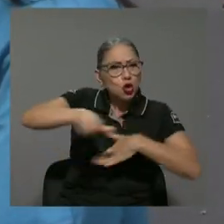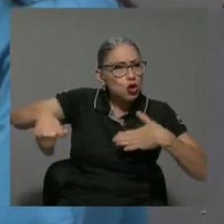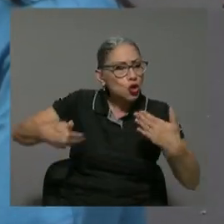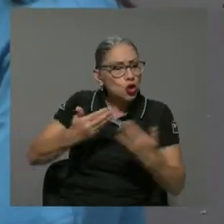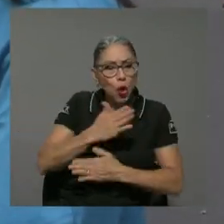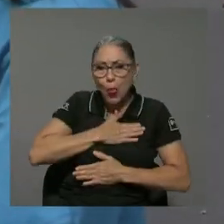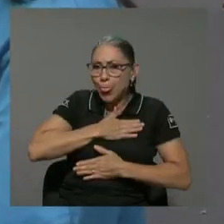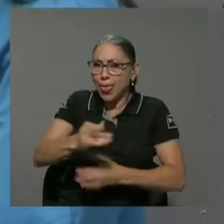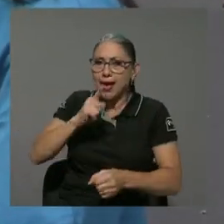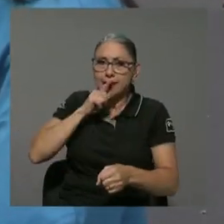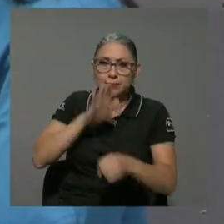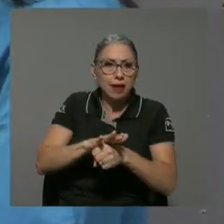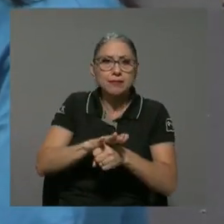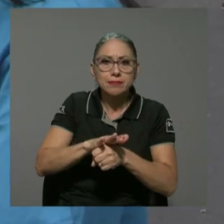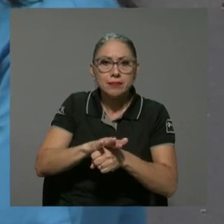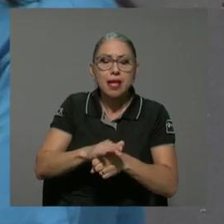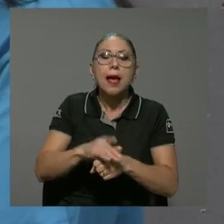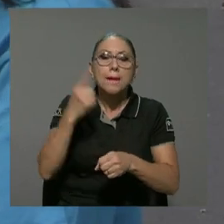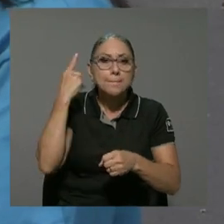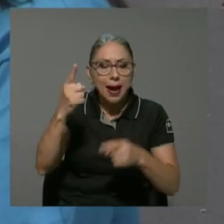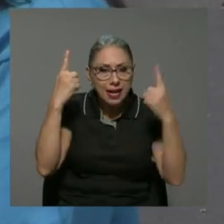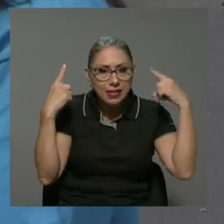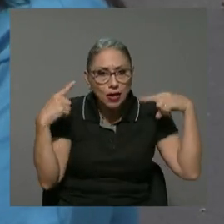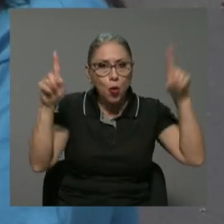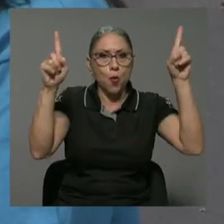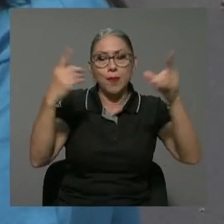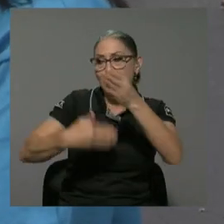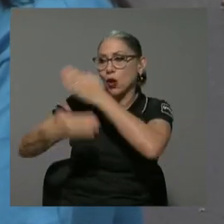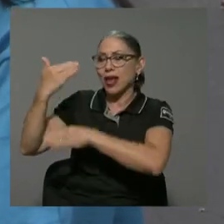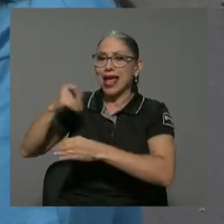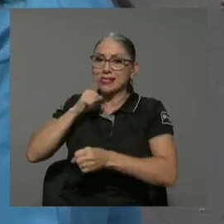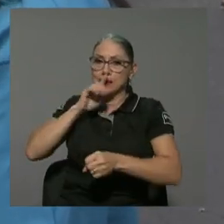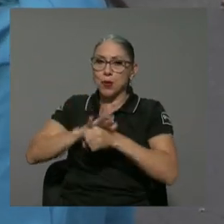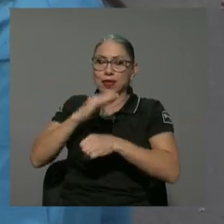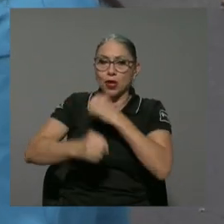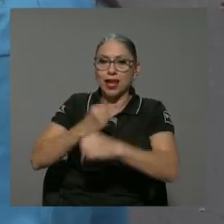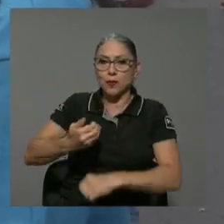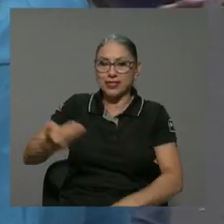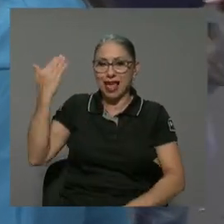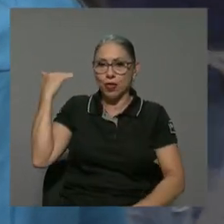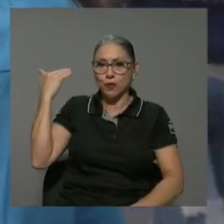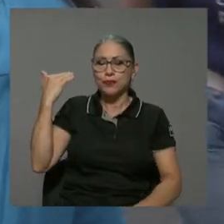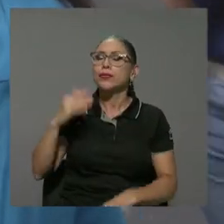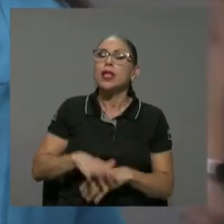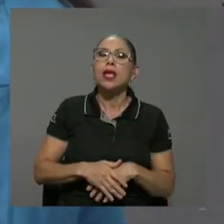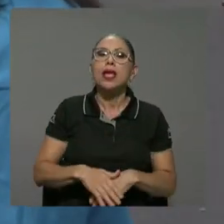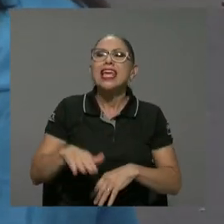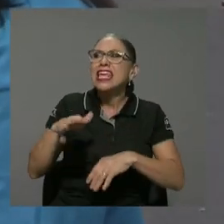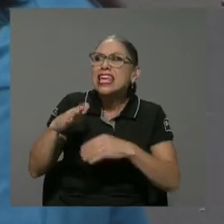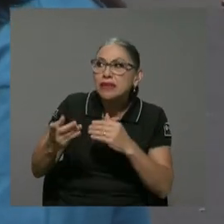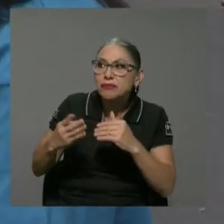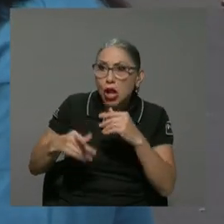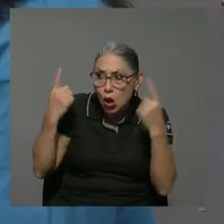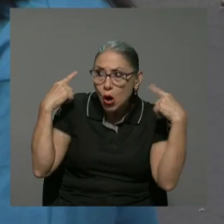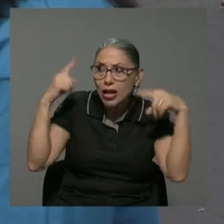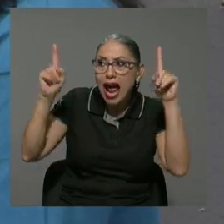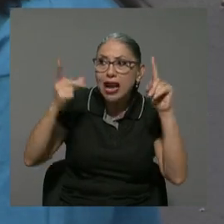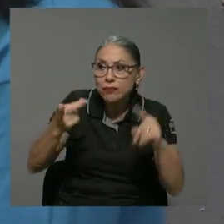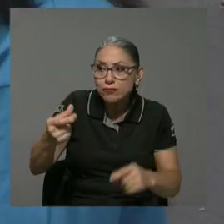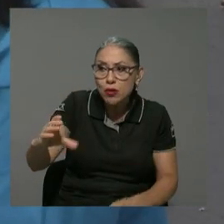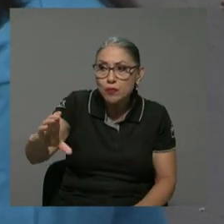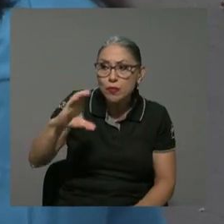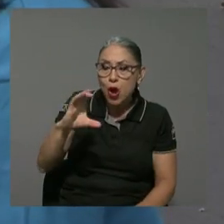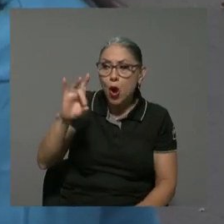totalmente comprometida para que se cumpla lo que se prometió el año pasado. Y en cuanto a llegar al 8%, el